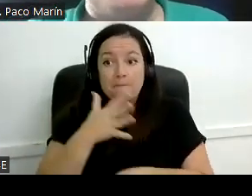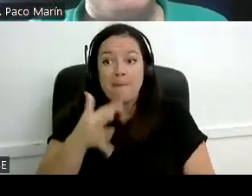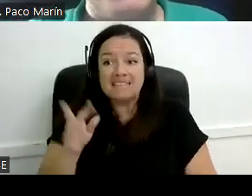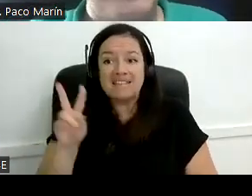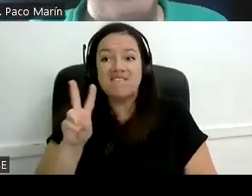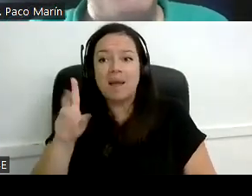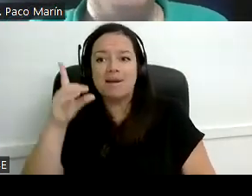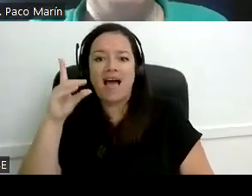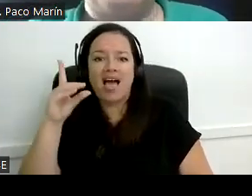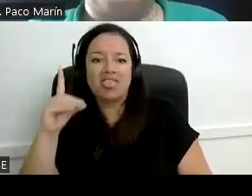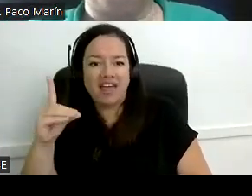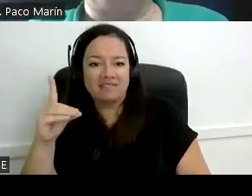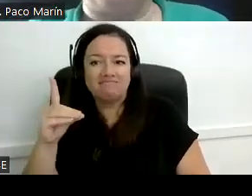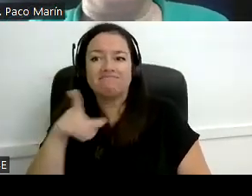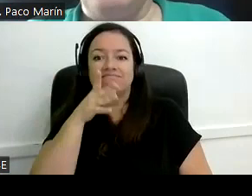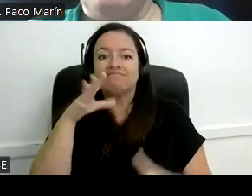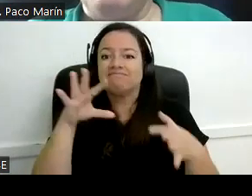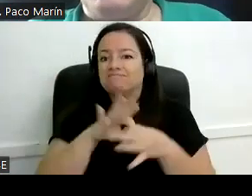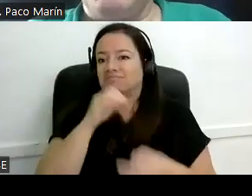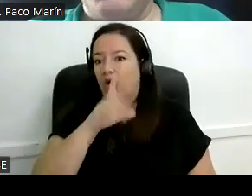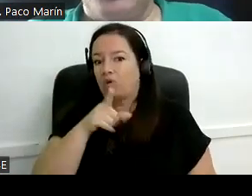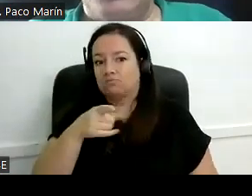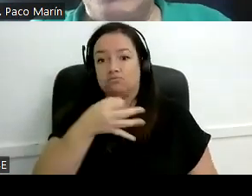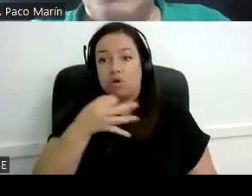adecuados en ese momento, porque es justo cuando